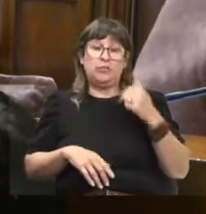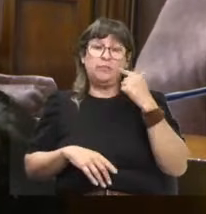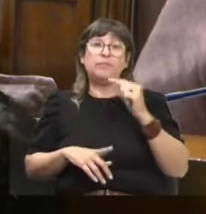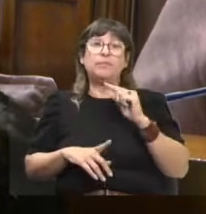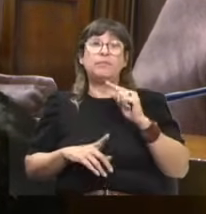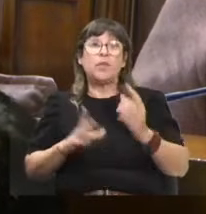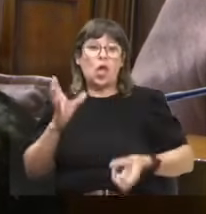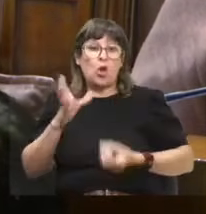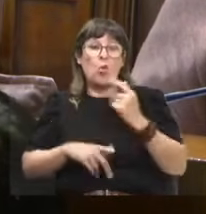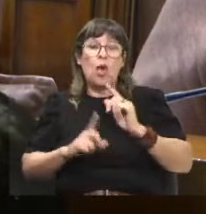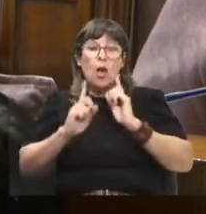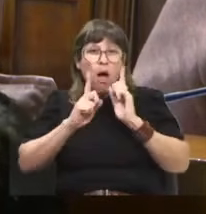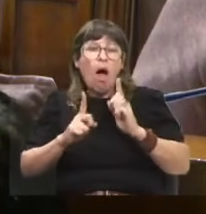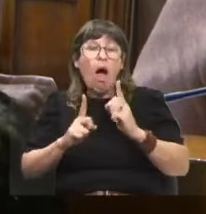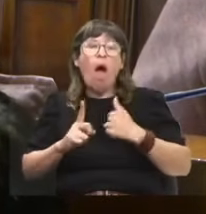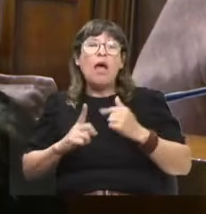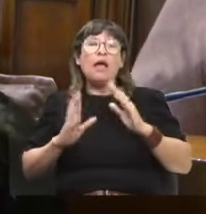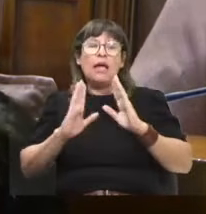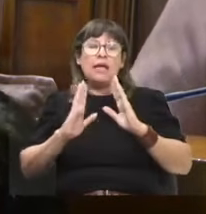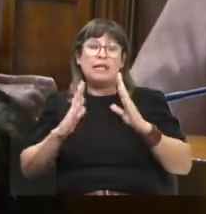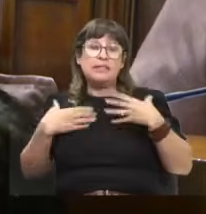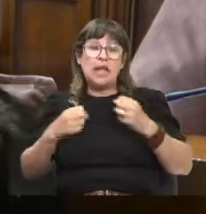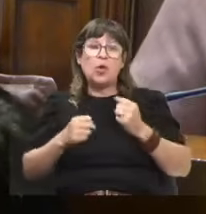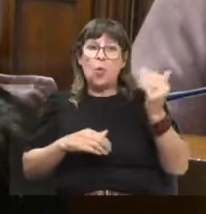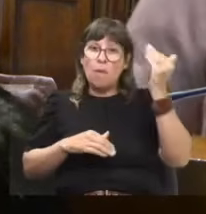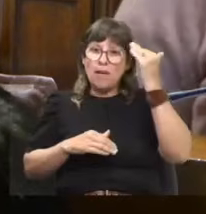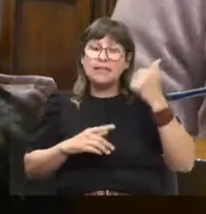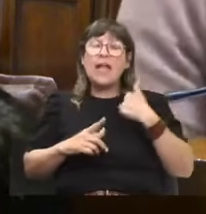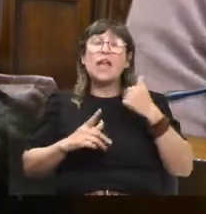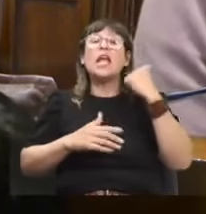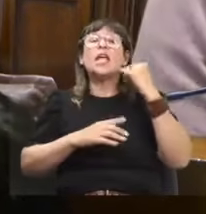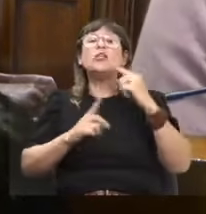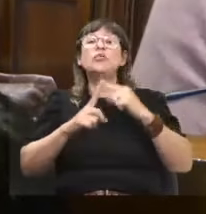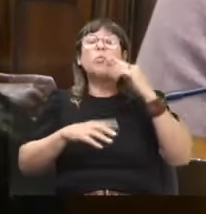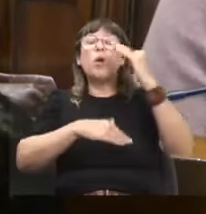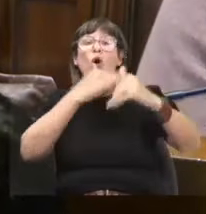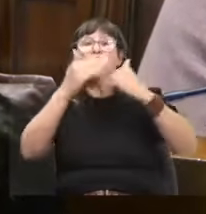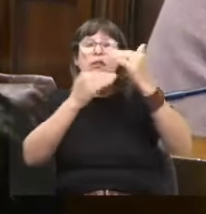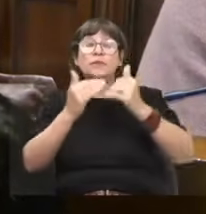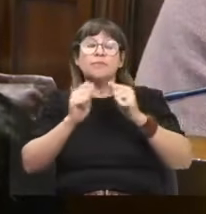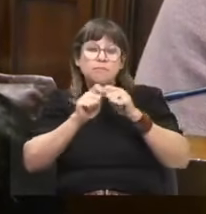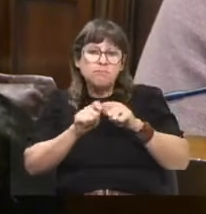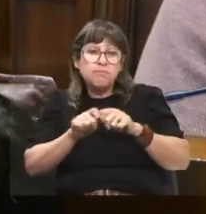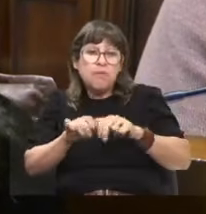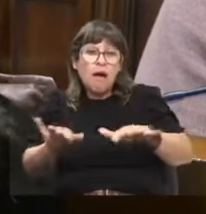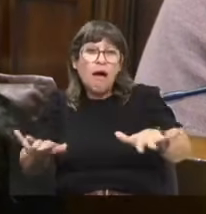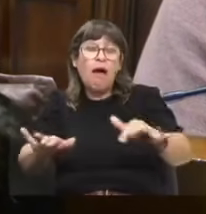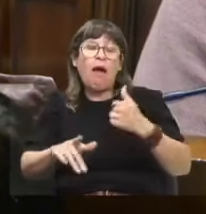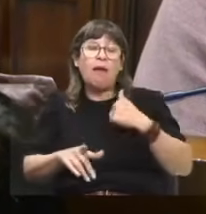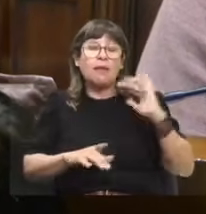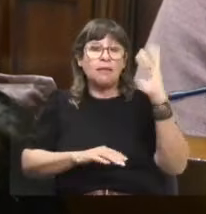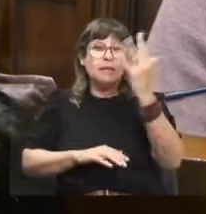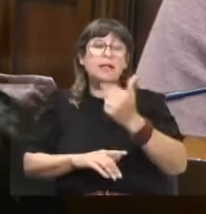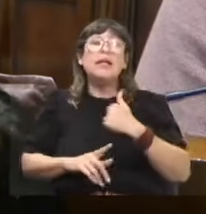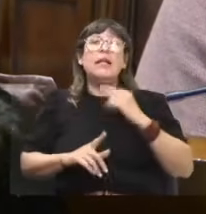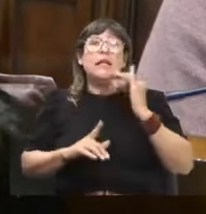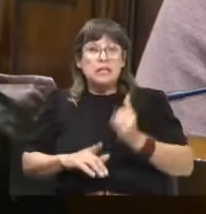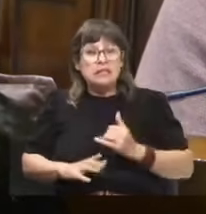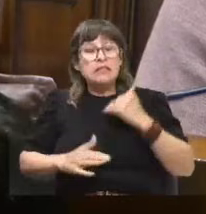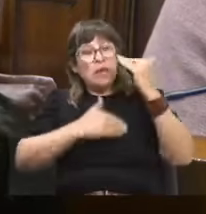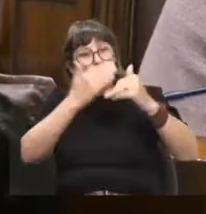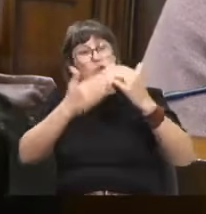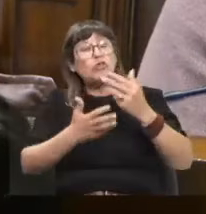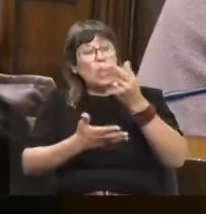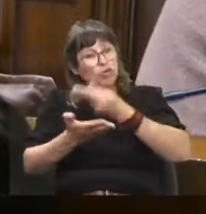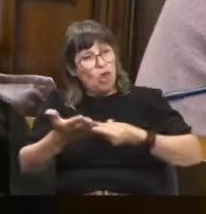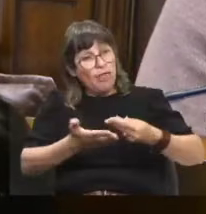en la atención de salud mental a través de un proceso de descentralización y se está en proceso de diseño